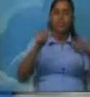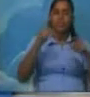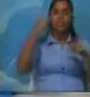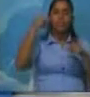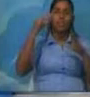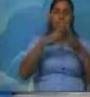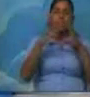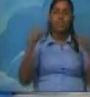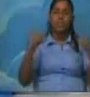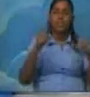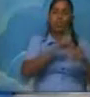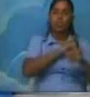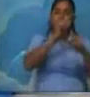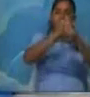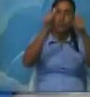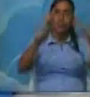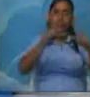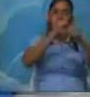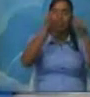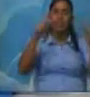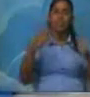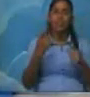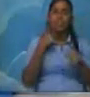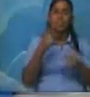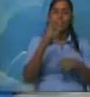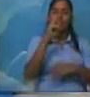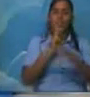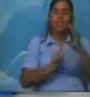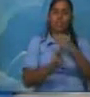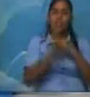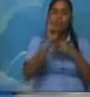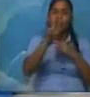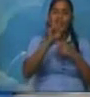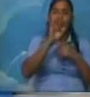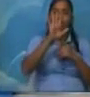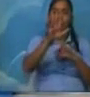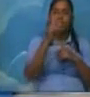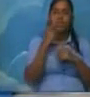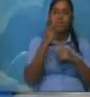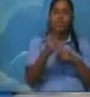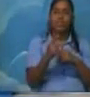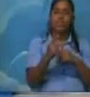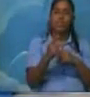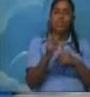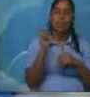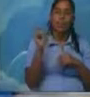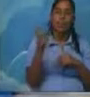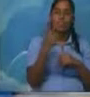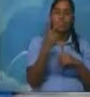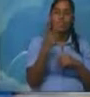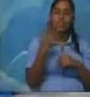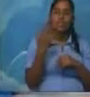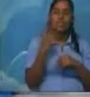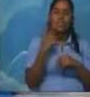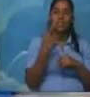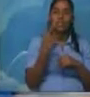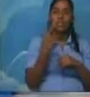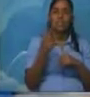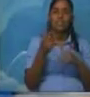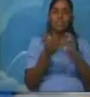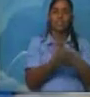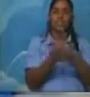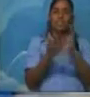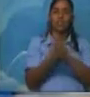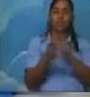esculturas de sus dioses Qué dice en el versículo 25 en la segunda línea qué dice sobre las